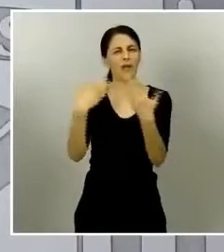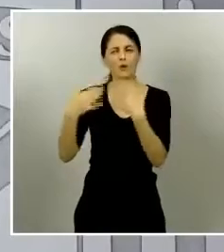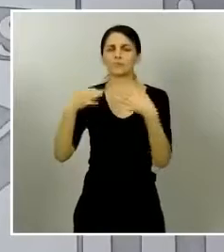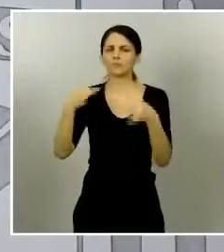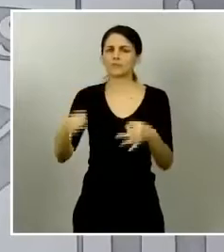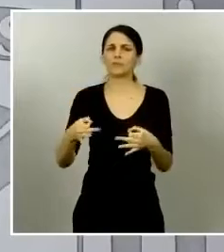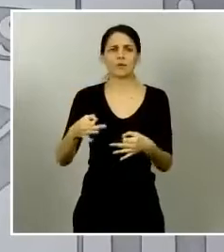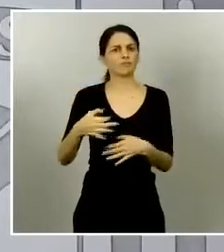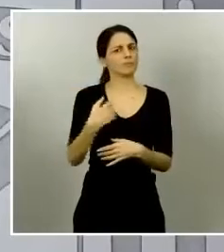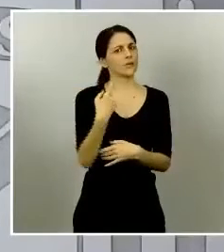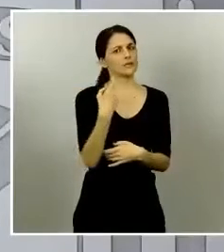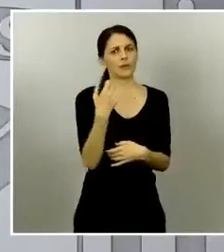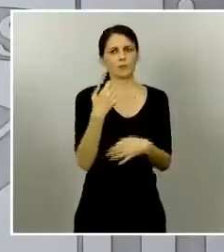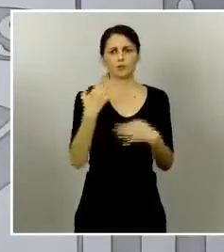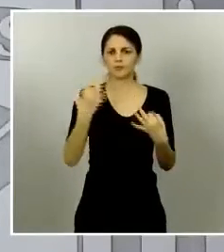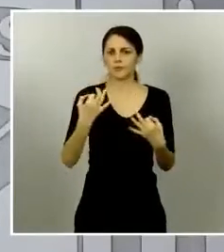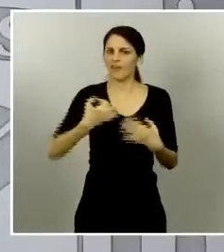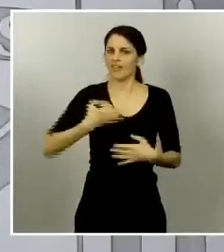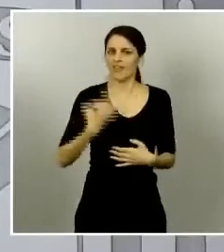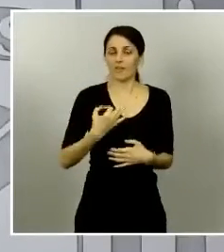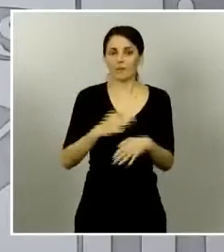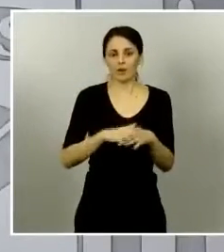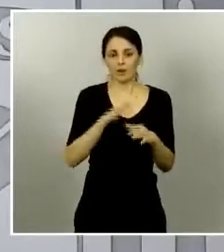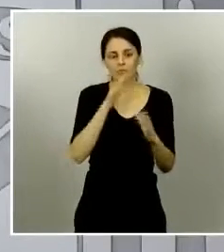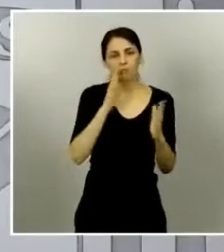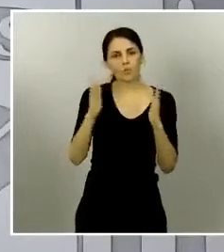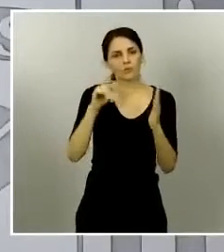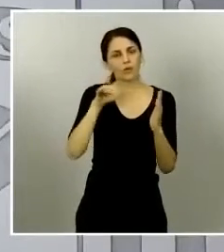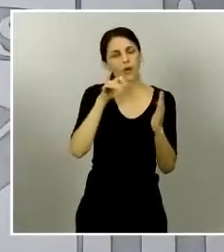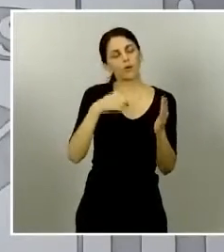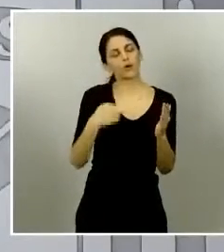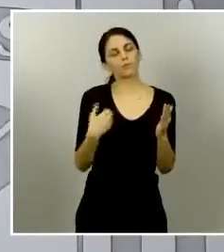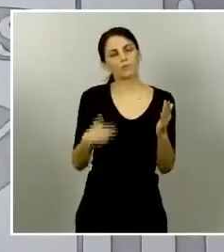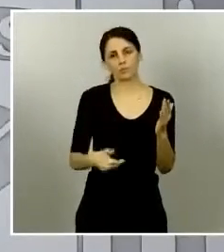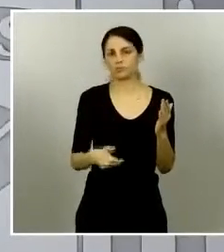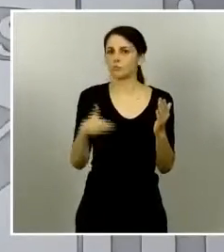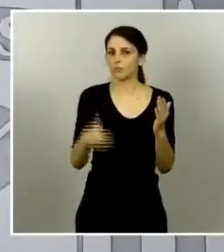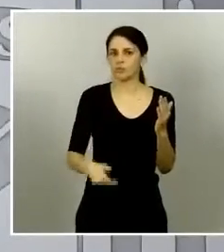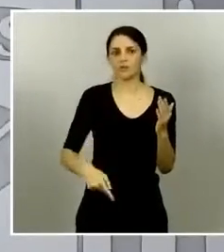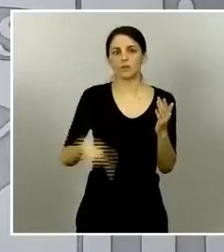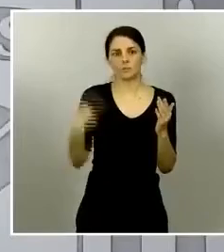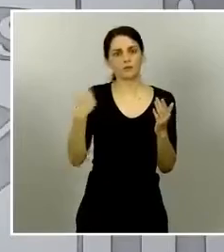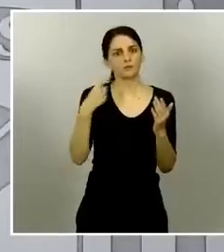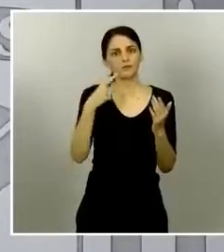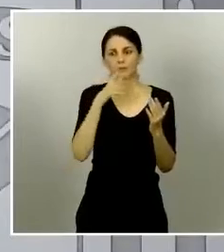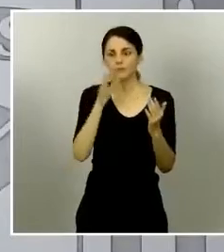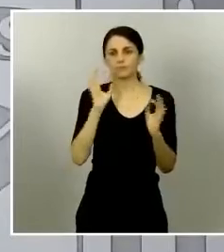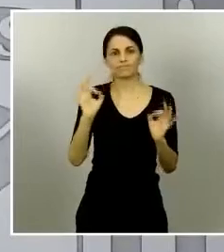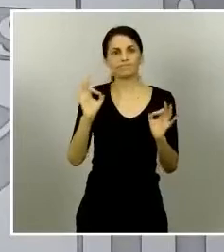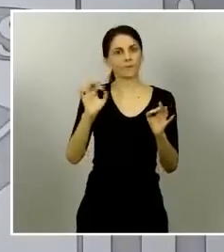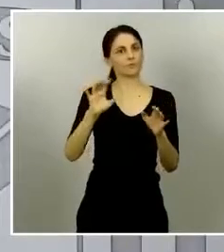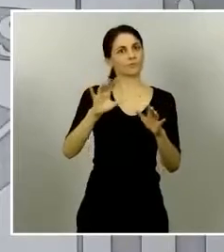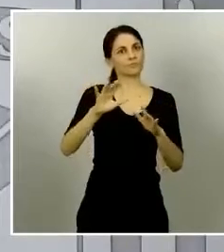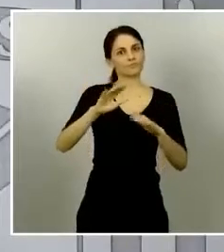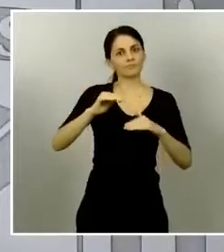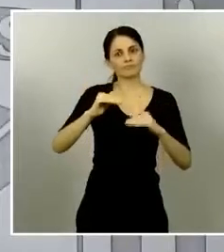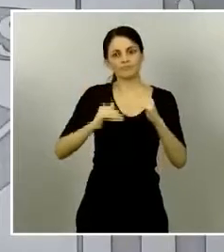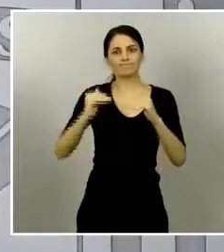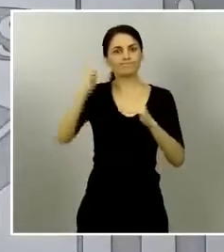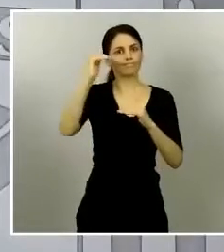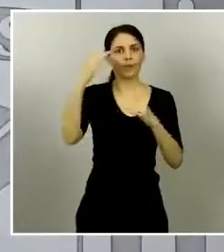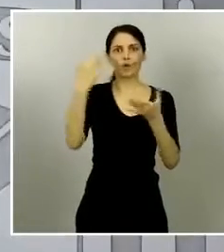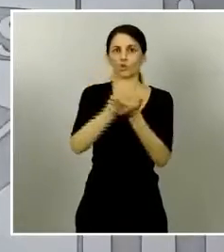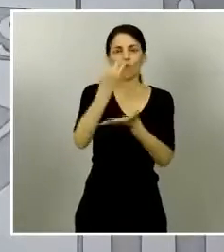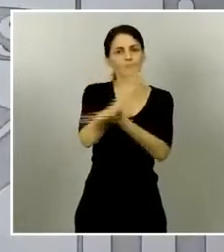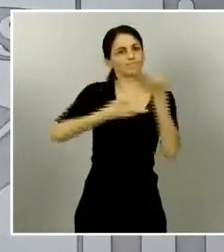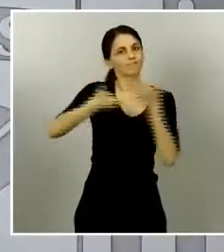siempre necesario, siempre oportuno, pero mucho más en estos momentos en un país descentralizado con una arquitectura